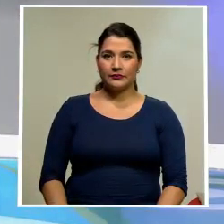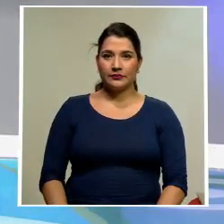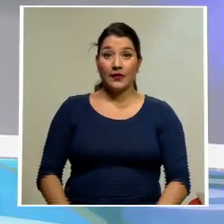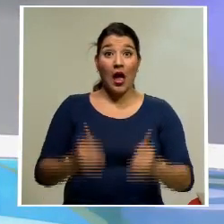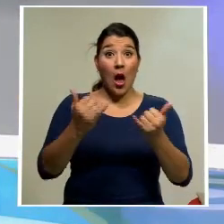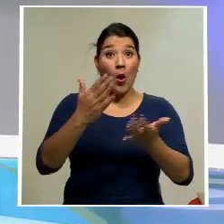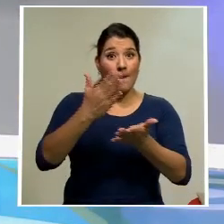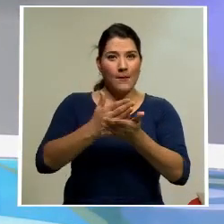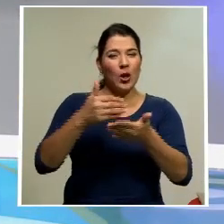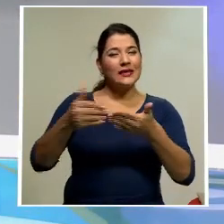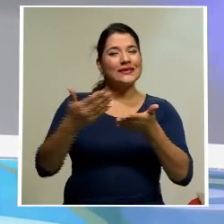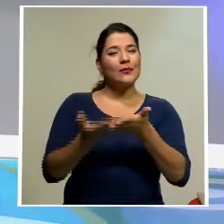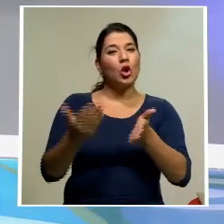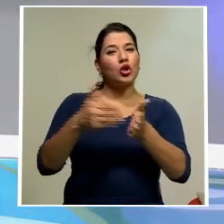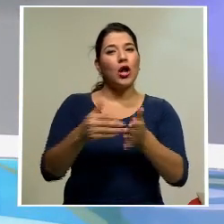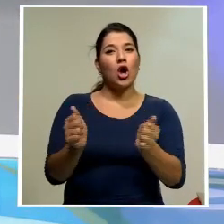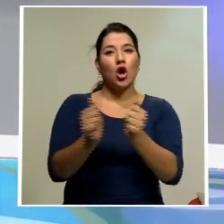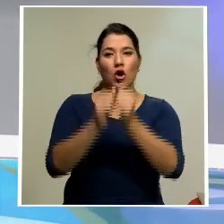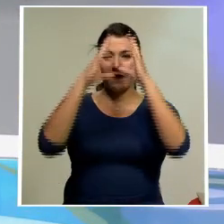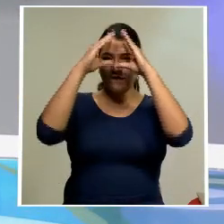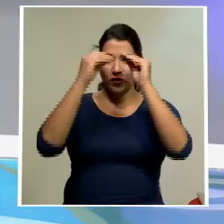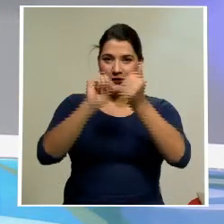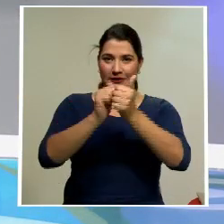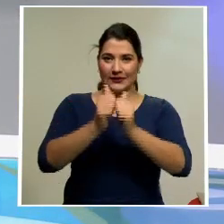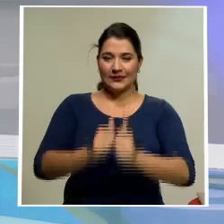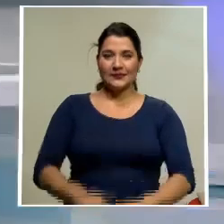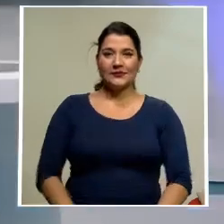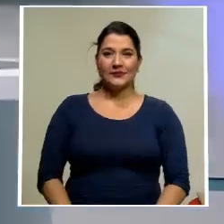Vamos a una pausa y ya casi volvemos con la información deportiva.